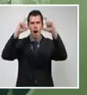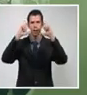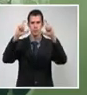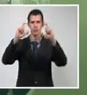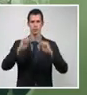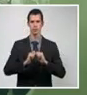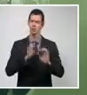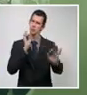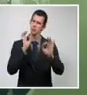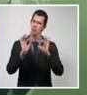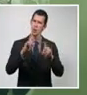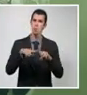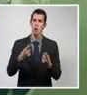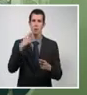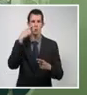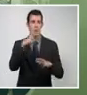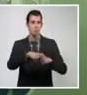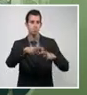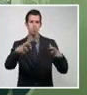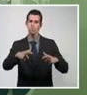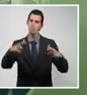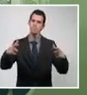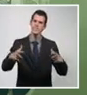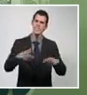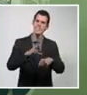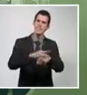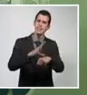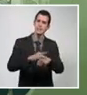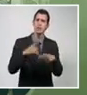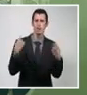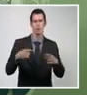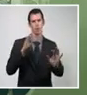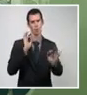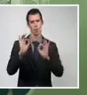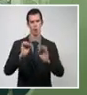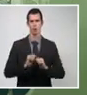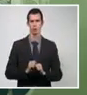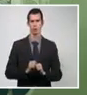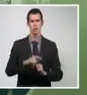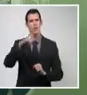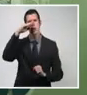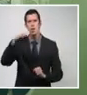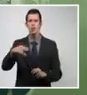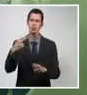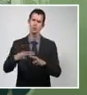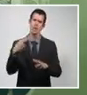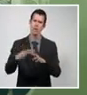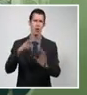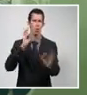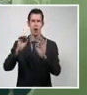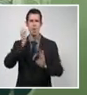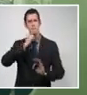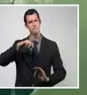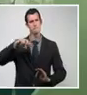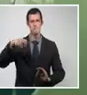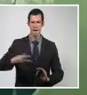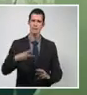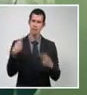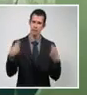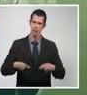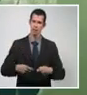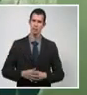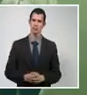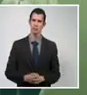la situación del incremento de casos con que contamos, que son grupos vulnerables, tanto los niños como las gestantes.